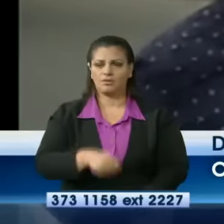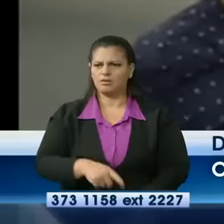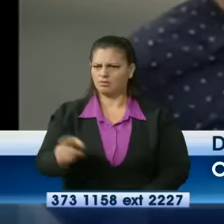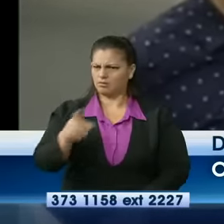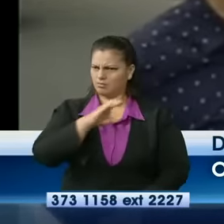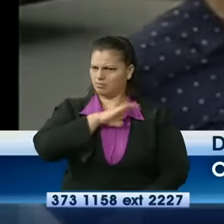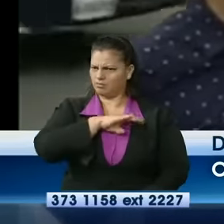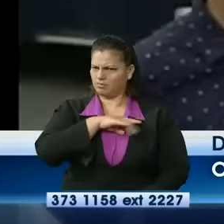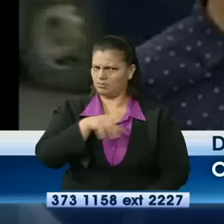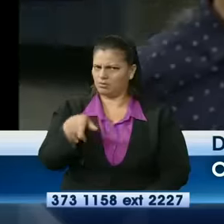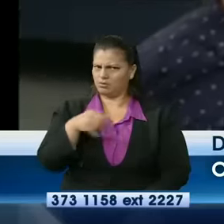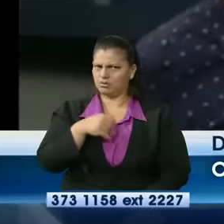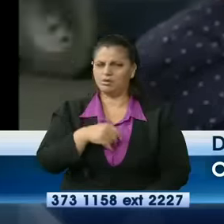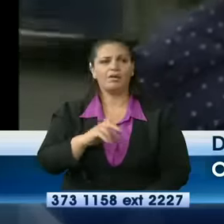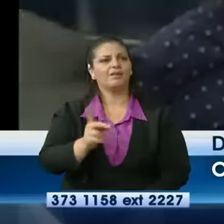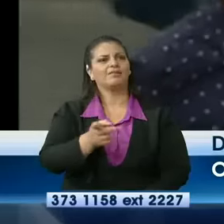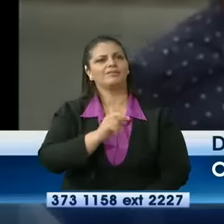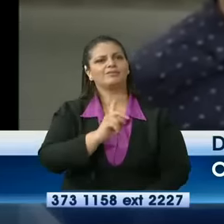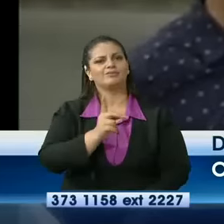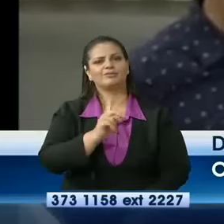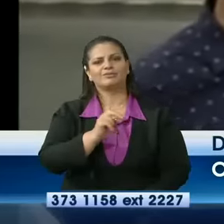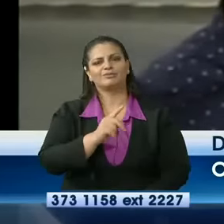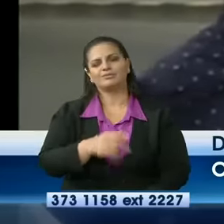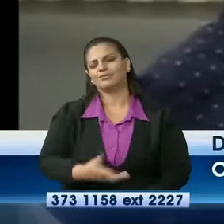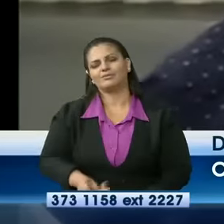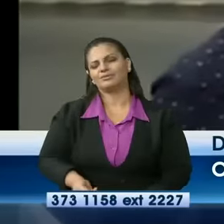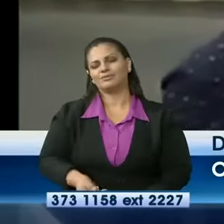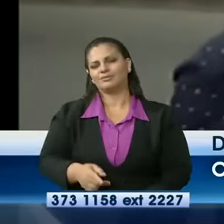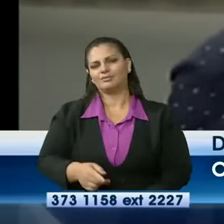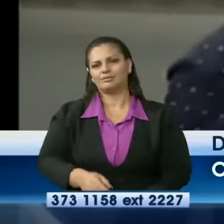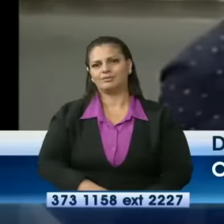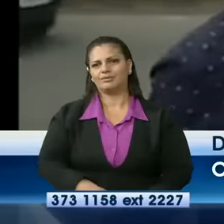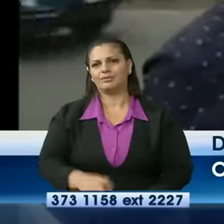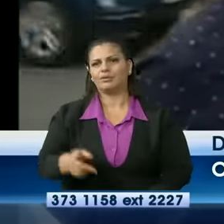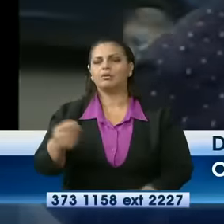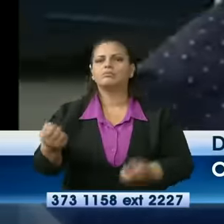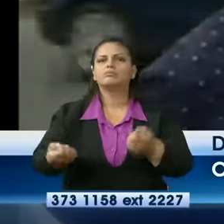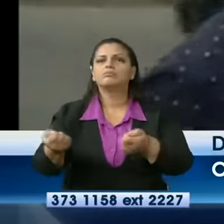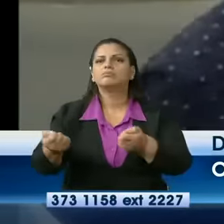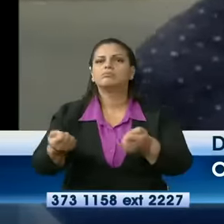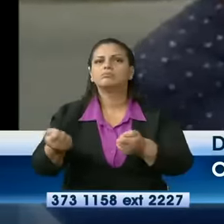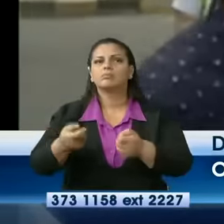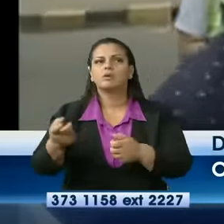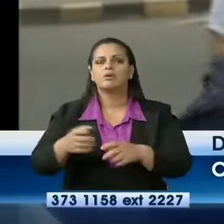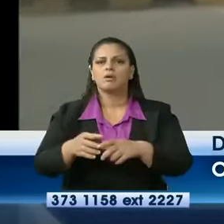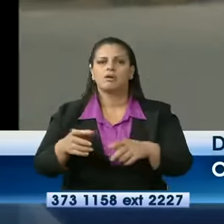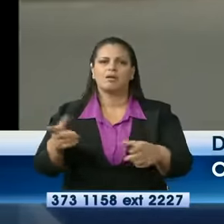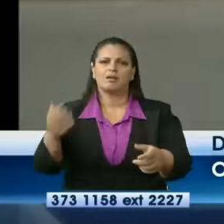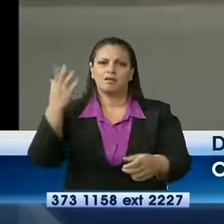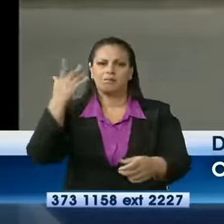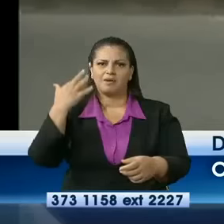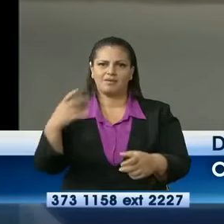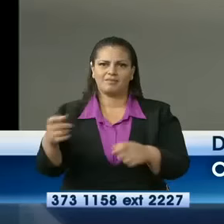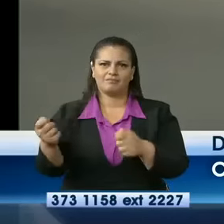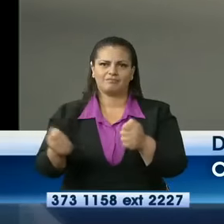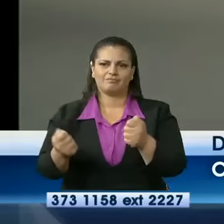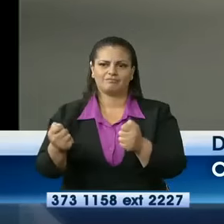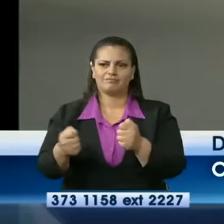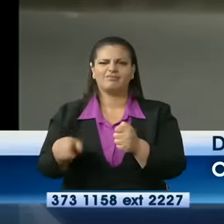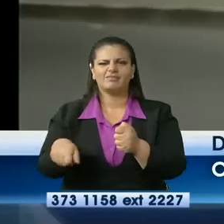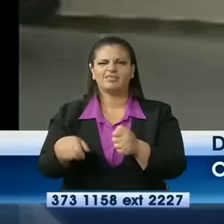de expreso escolar. Y no tiene el título habilitante, no ha culminado y por ende el vehículo anda sin placa, por eso se le llamó la